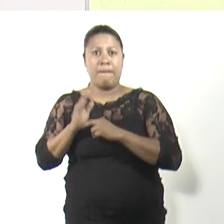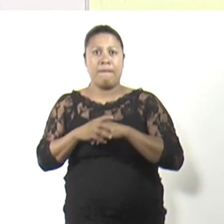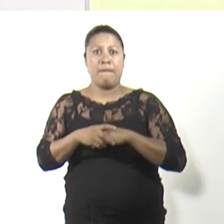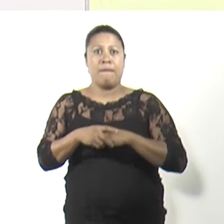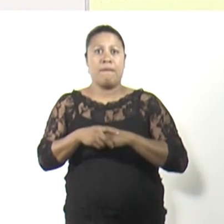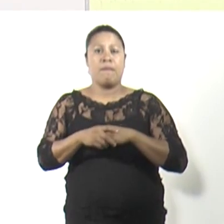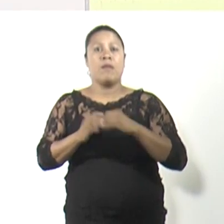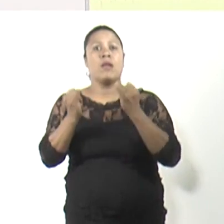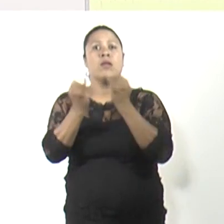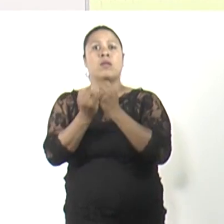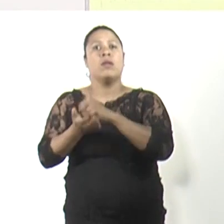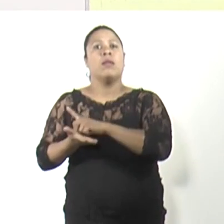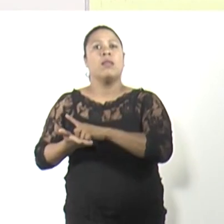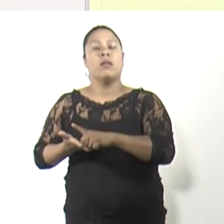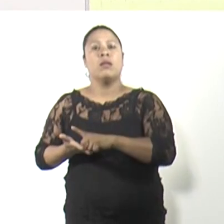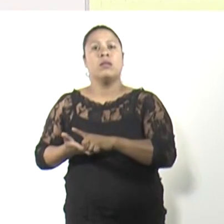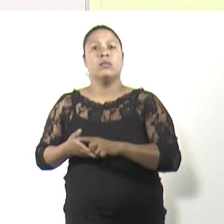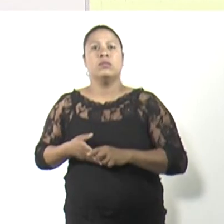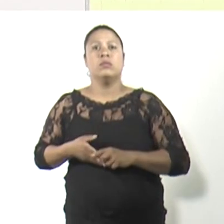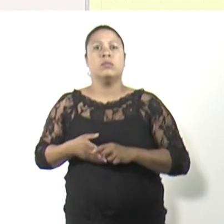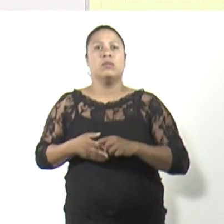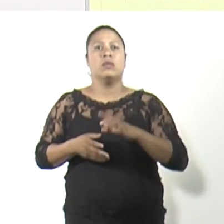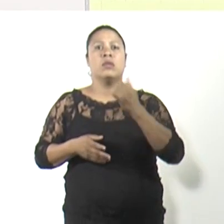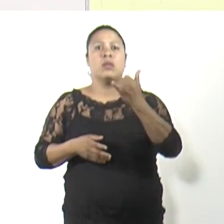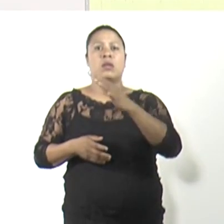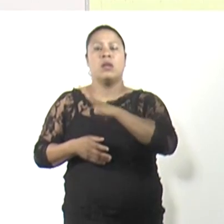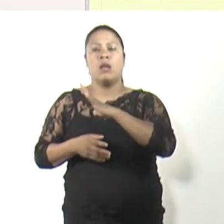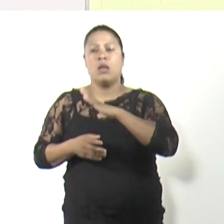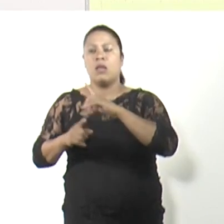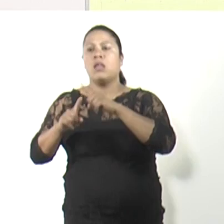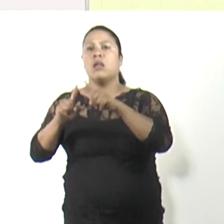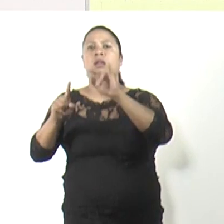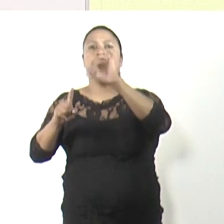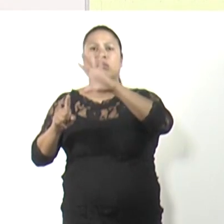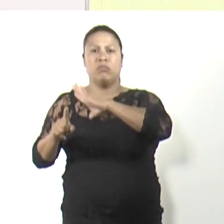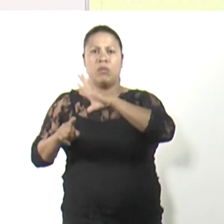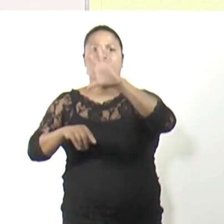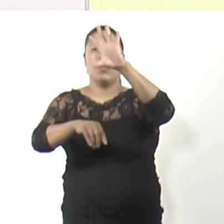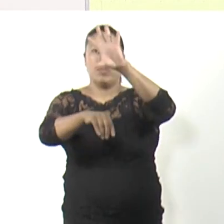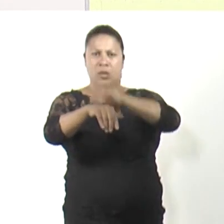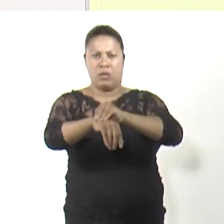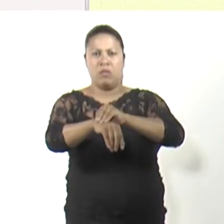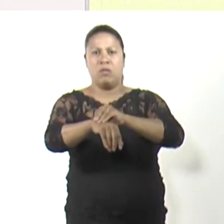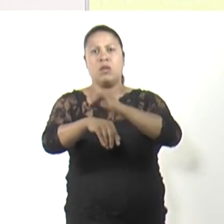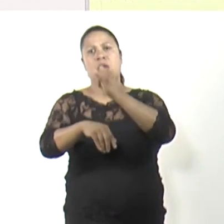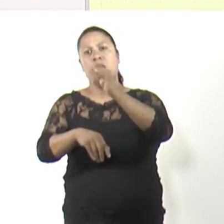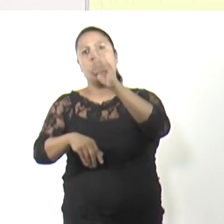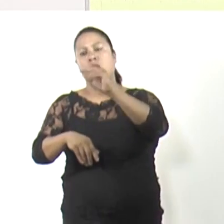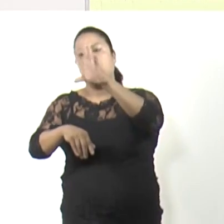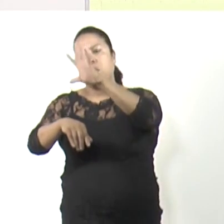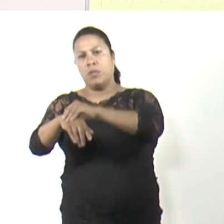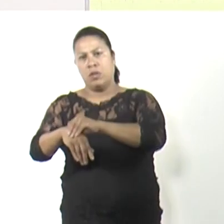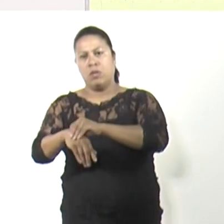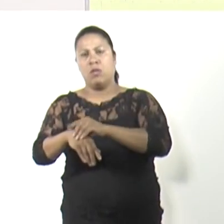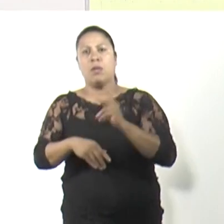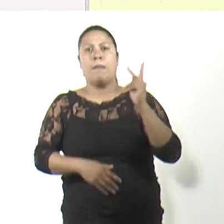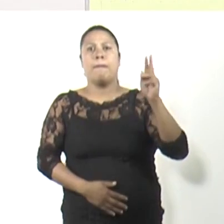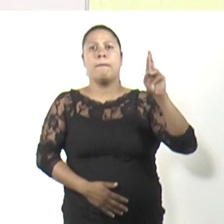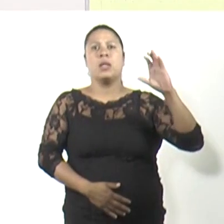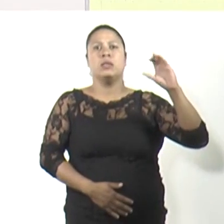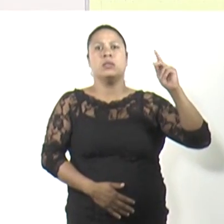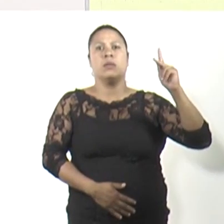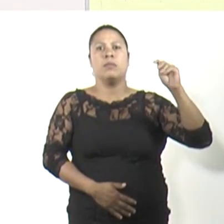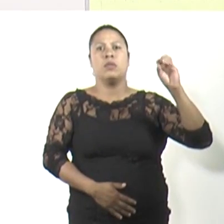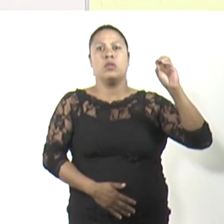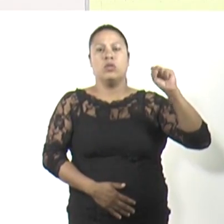establecer derechos y se van a establecer lo que está permitido. Y en los preceptos